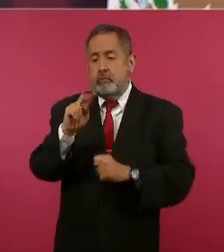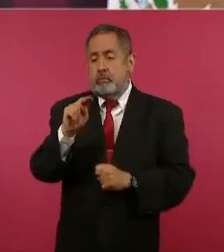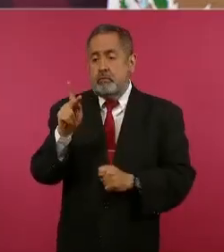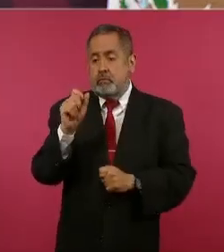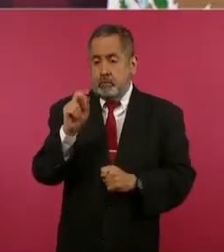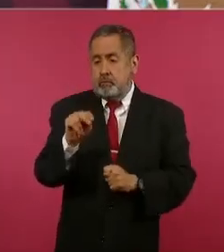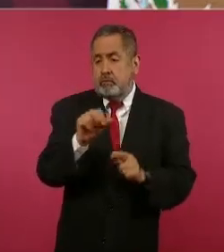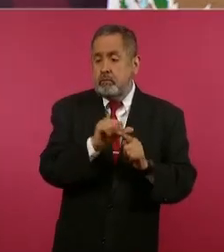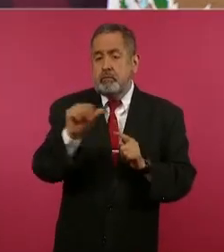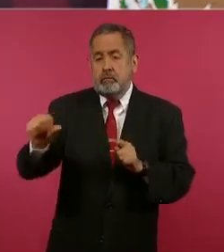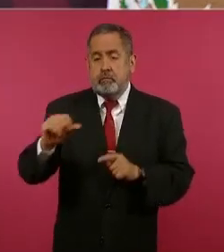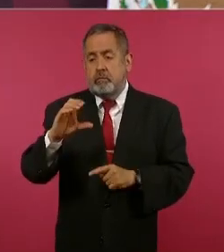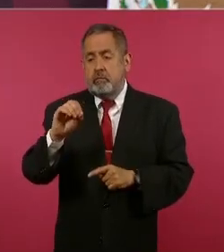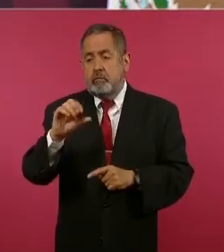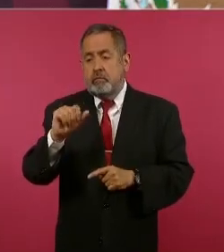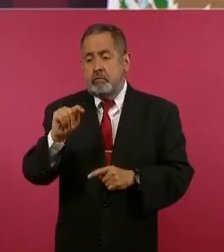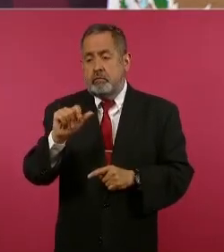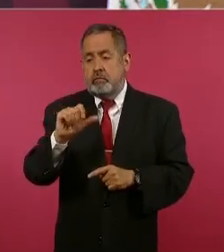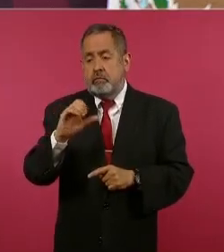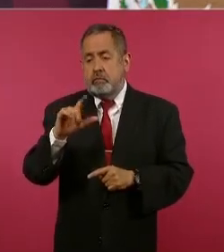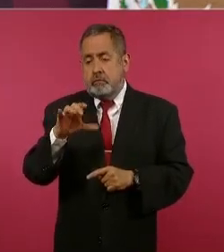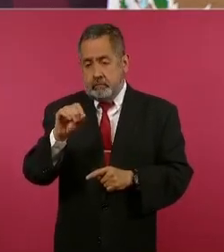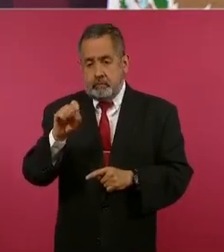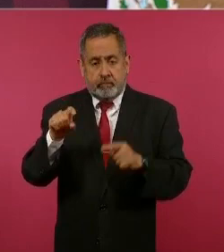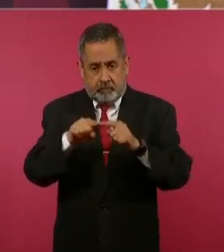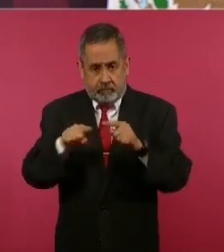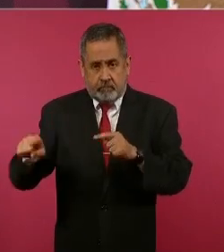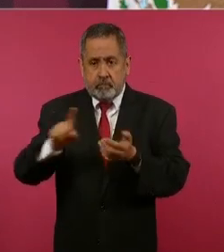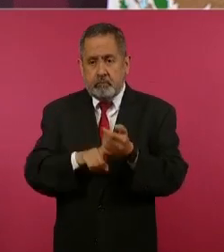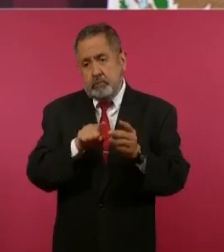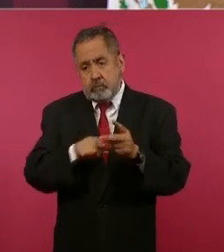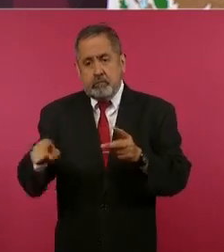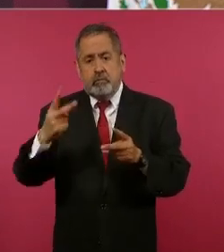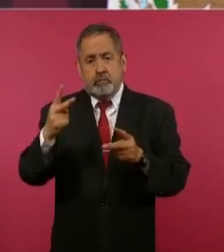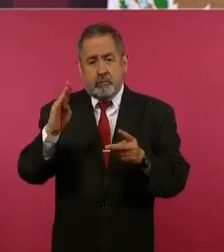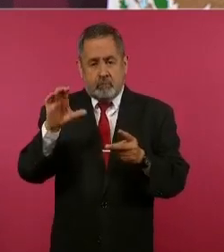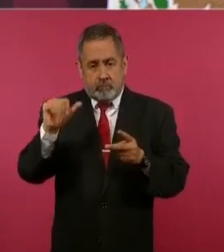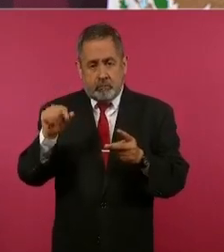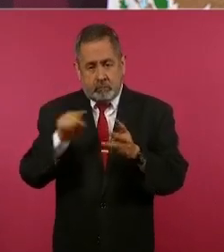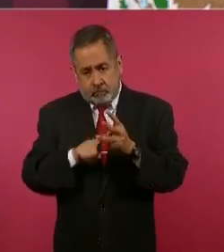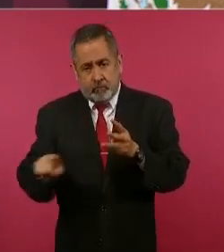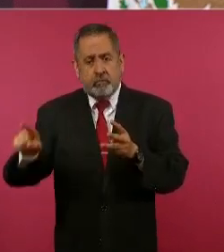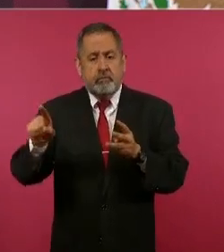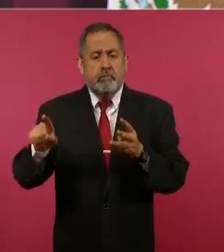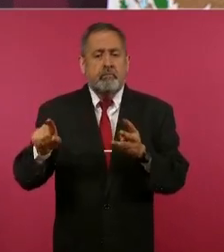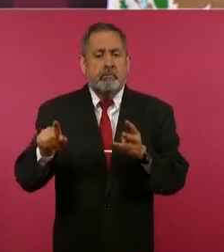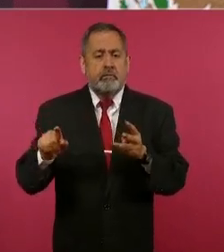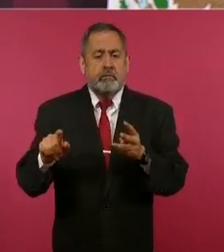a Coatzacoalcos, Dos Bocas,